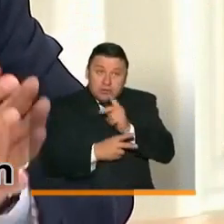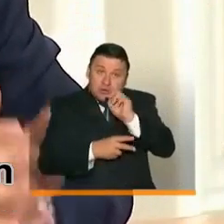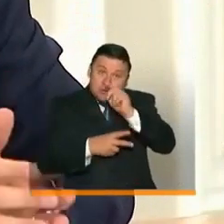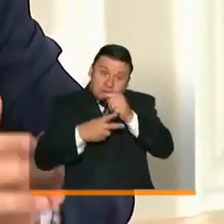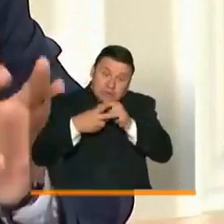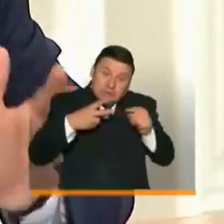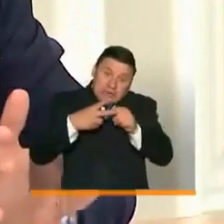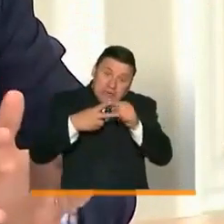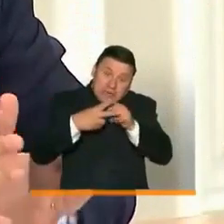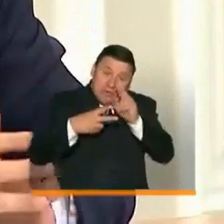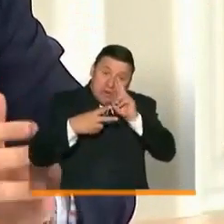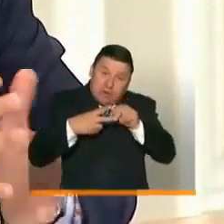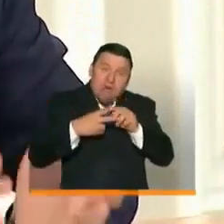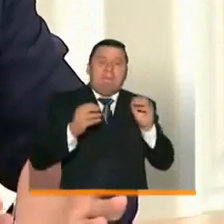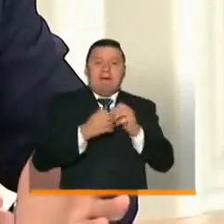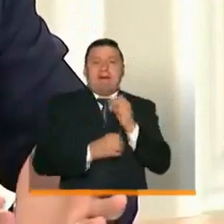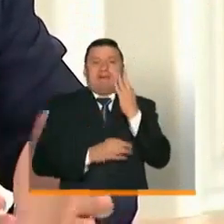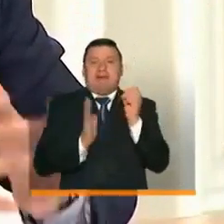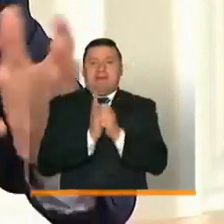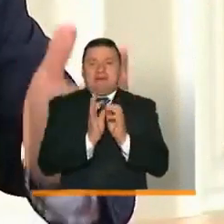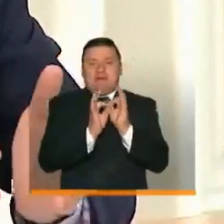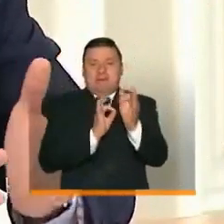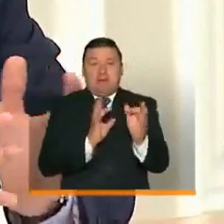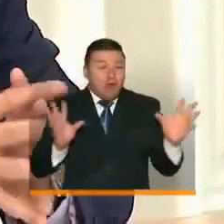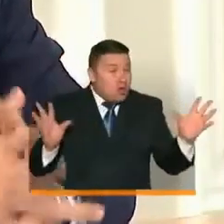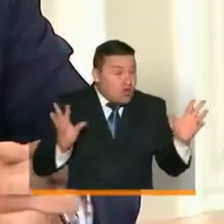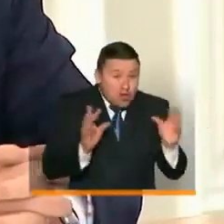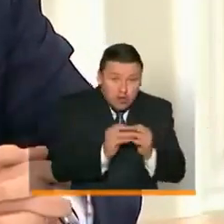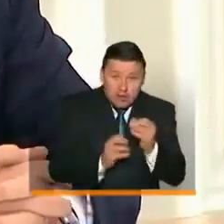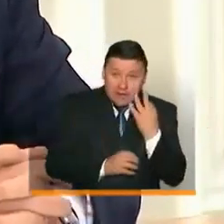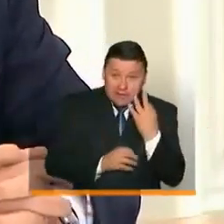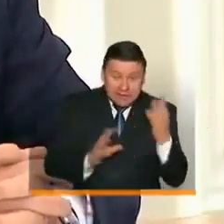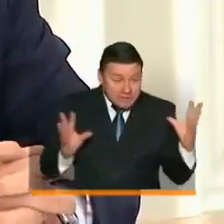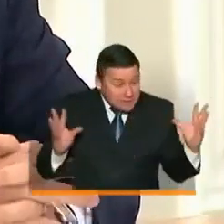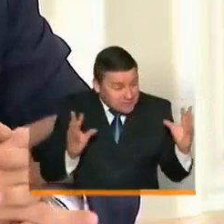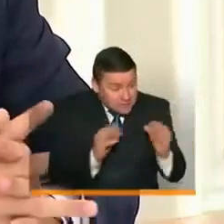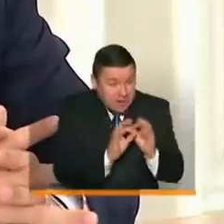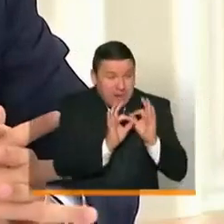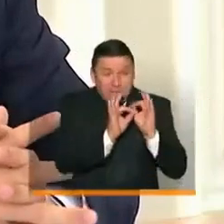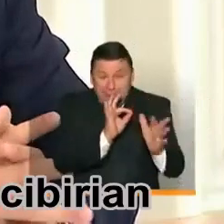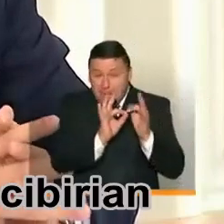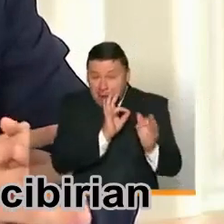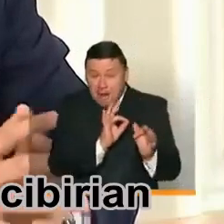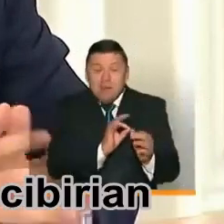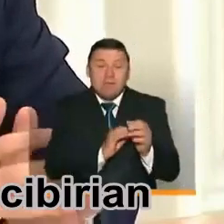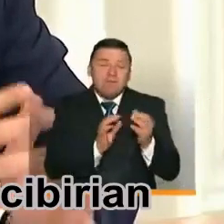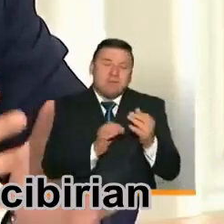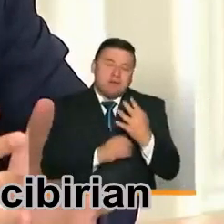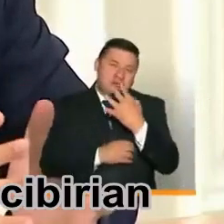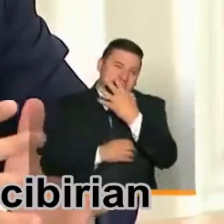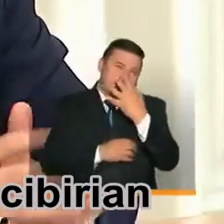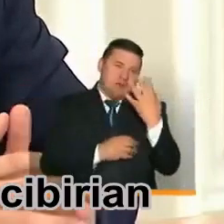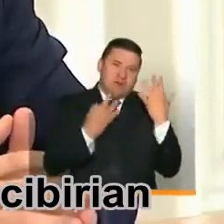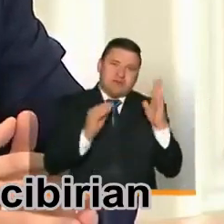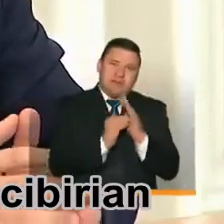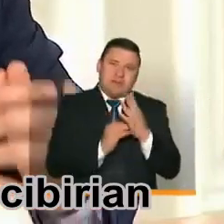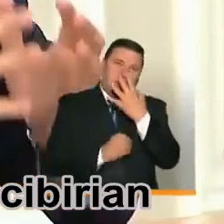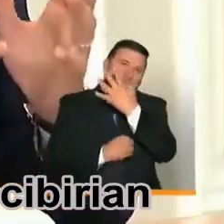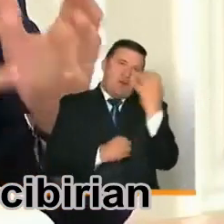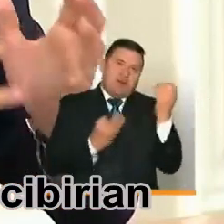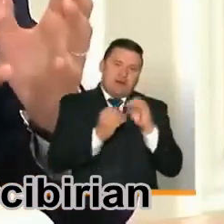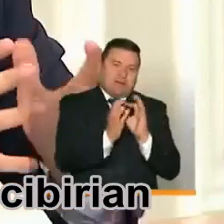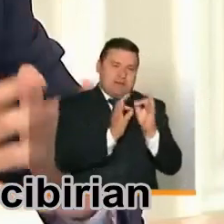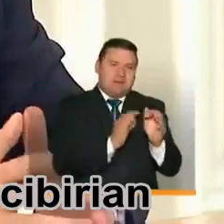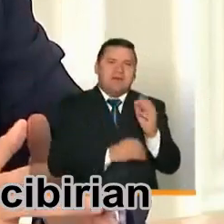junio, arrancaremos con un tercer giro. Juntando, si sumamos los tres envíos, estamos hablando de cerca de 480 mil pesos